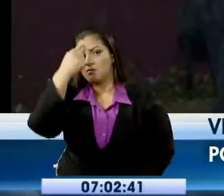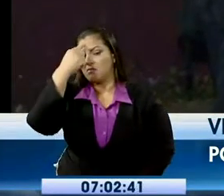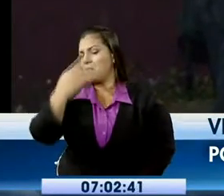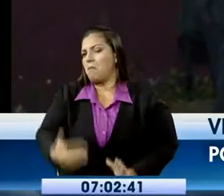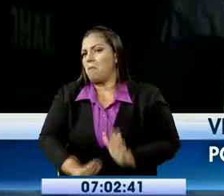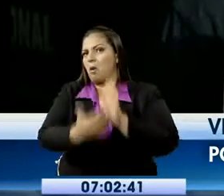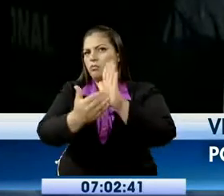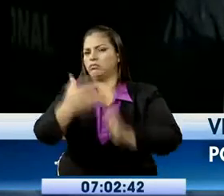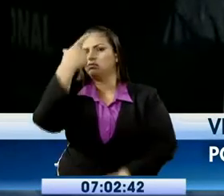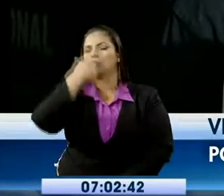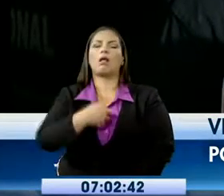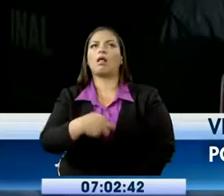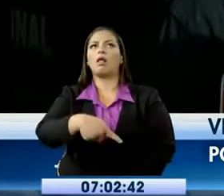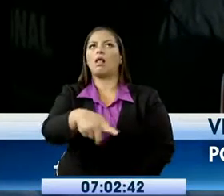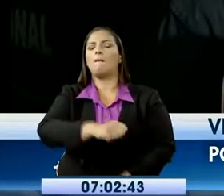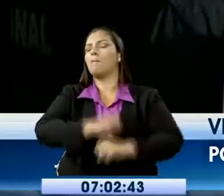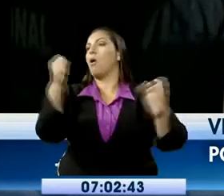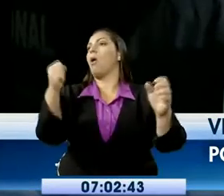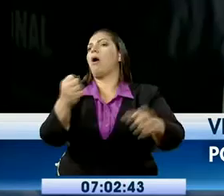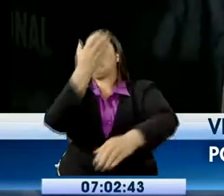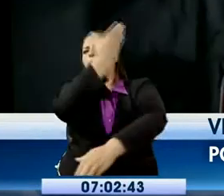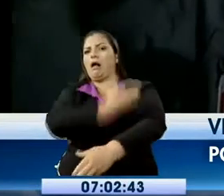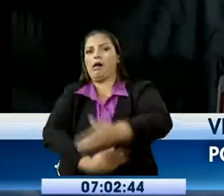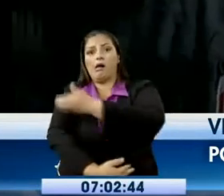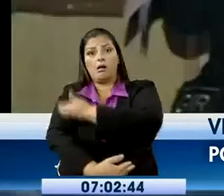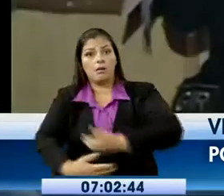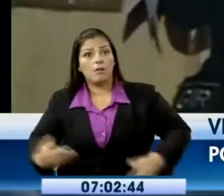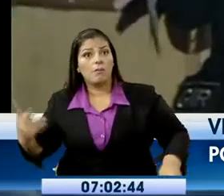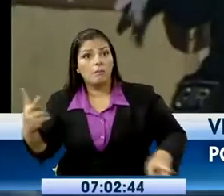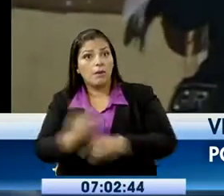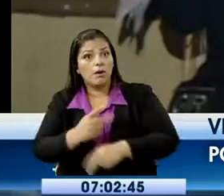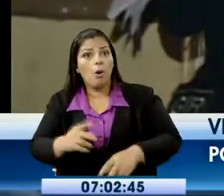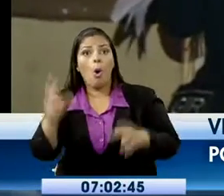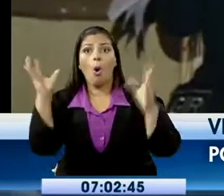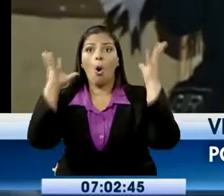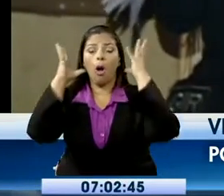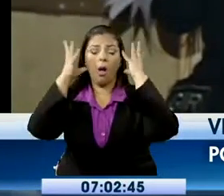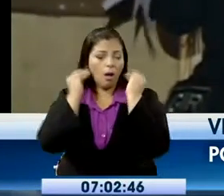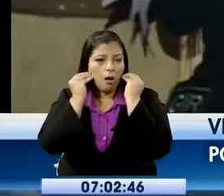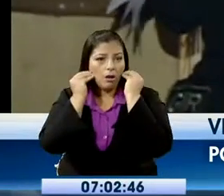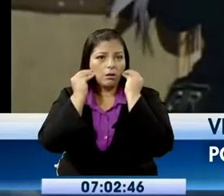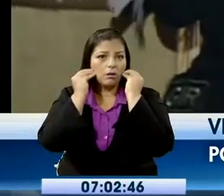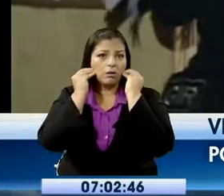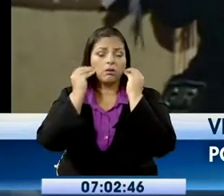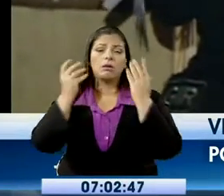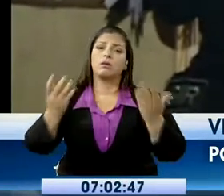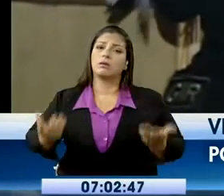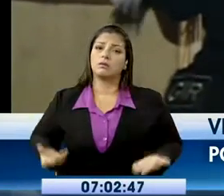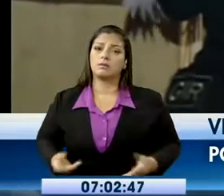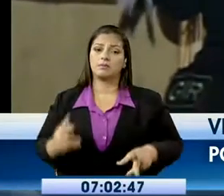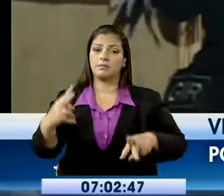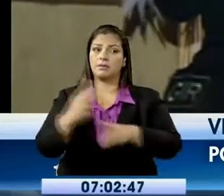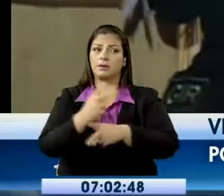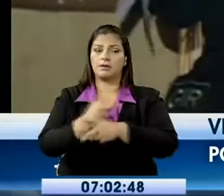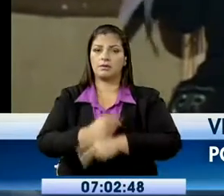extremidades, inclusive perder su audición. Que en carro, sí, en carro. Sí. ¿Cuántos sujetos?